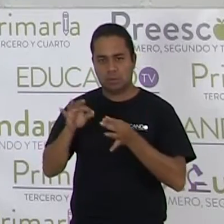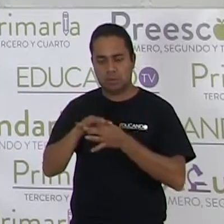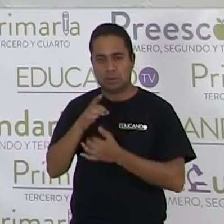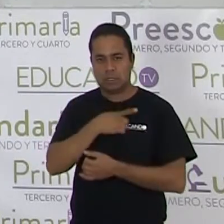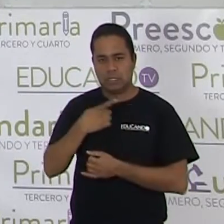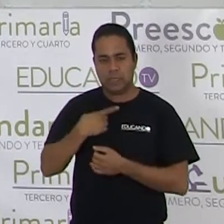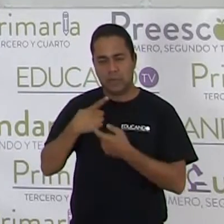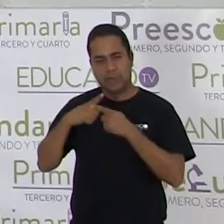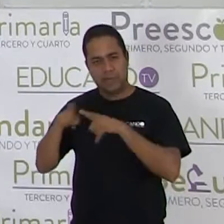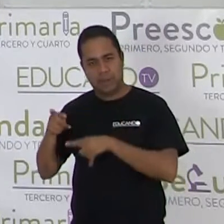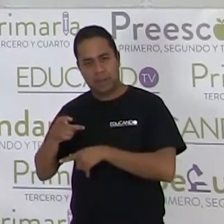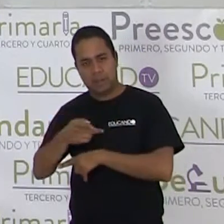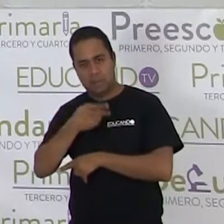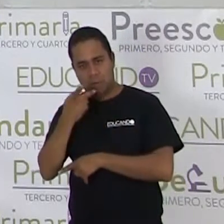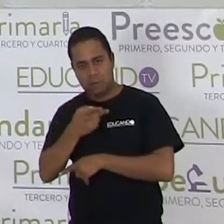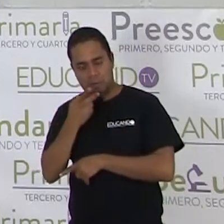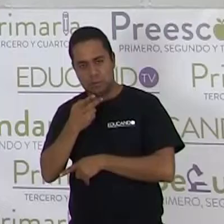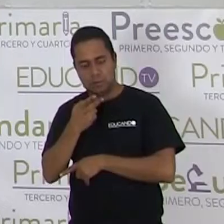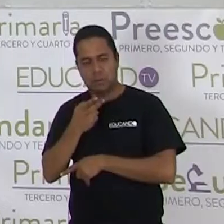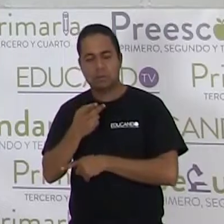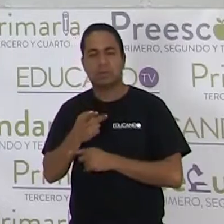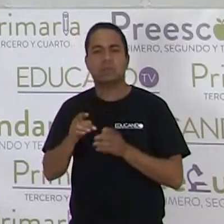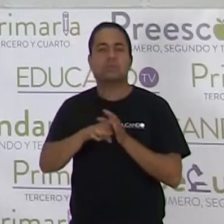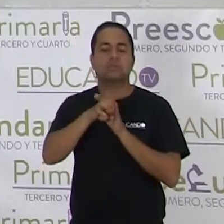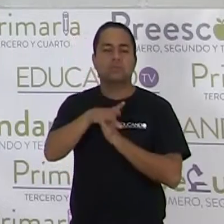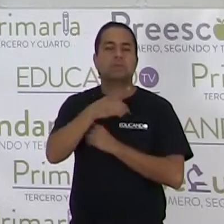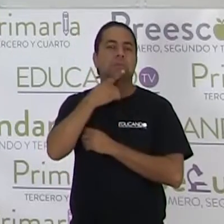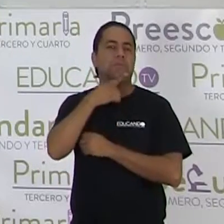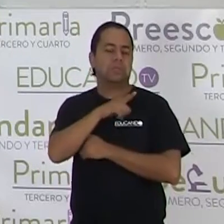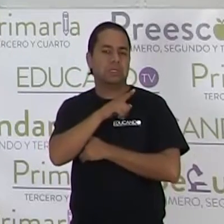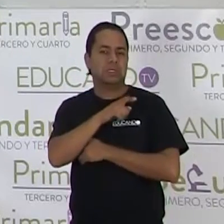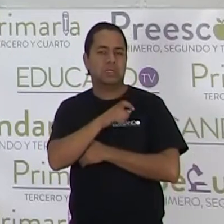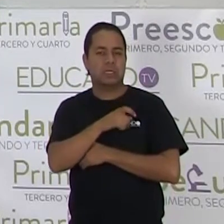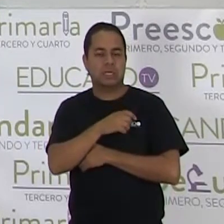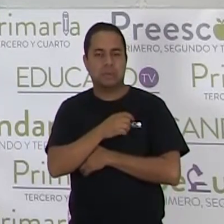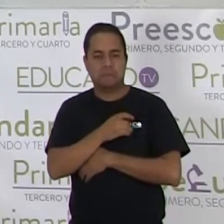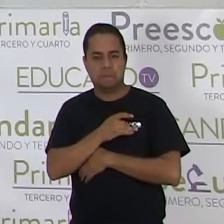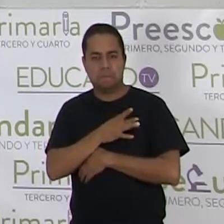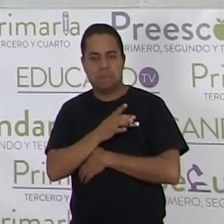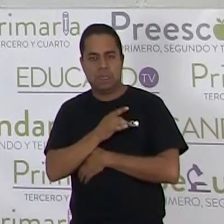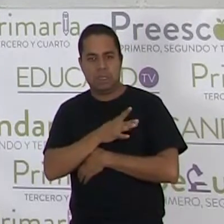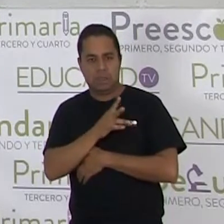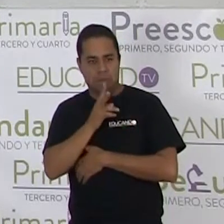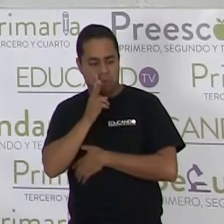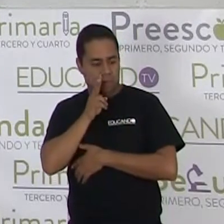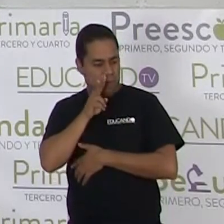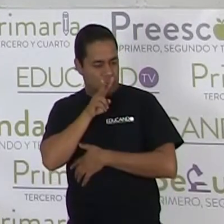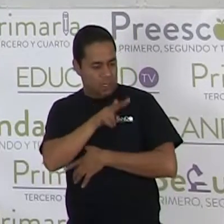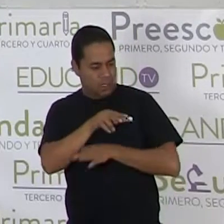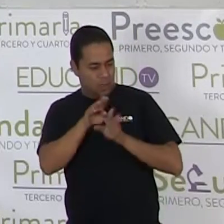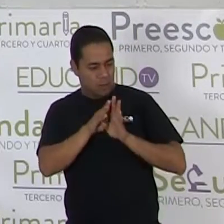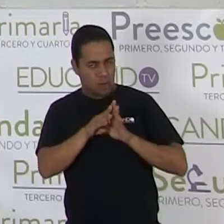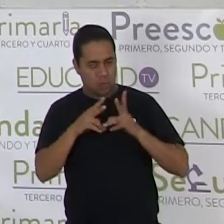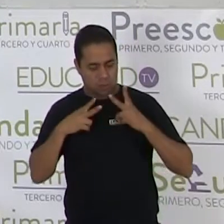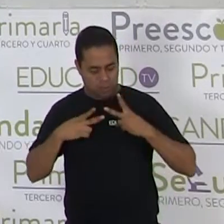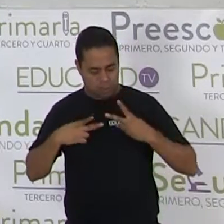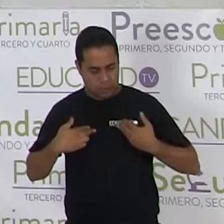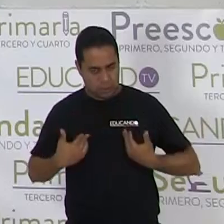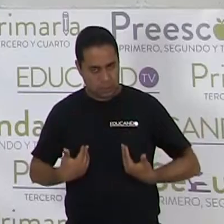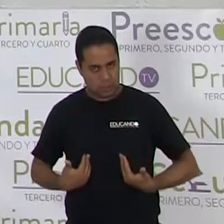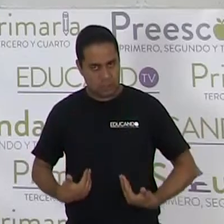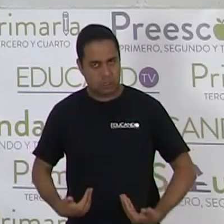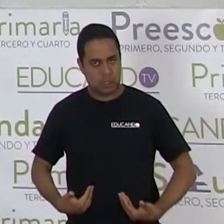diferente? Está hablando, por ejemplo, da miedo verla vestida con un